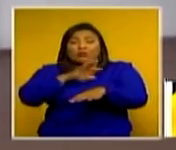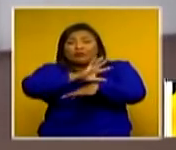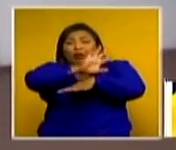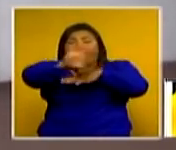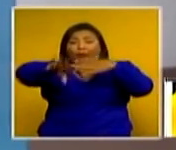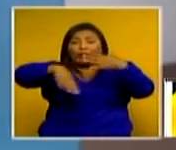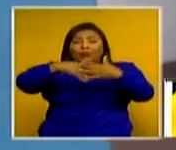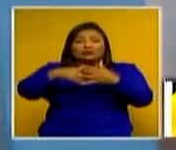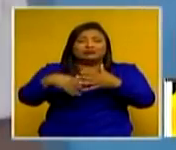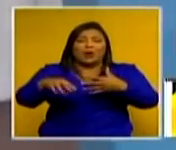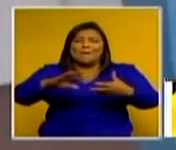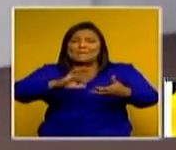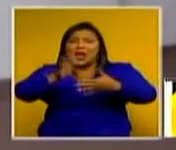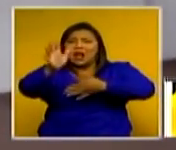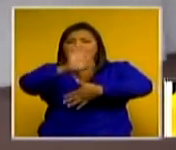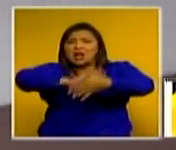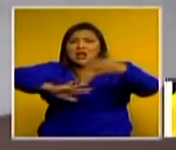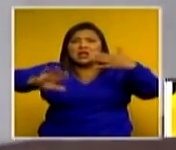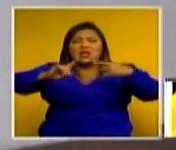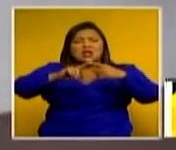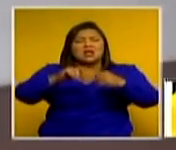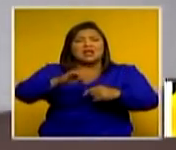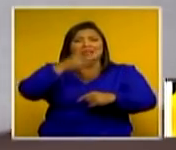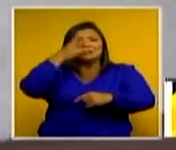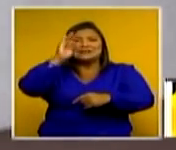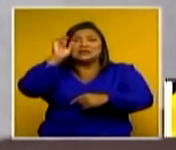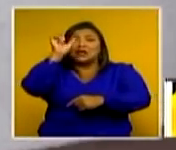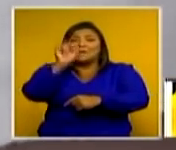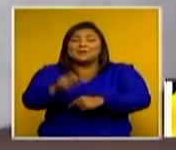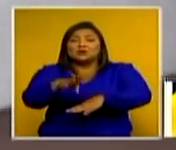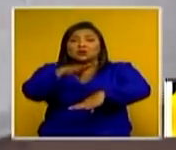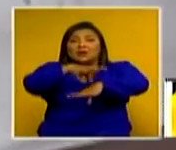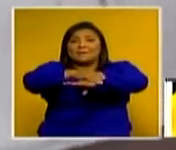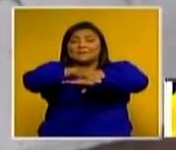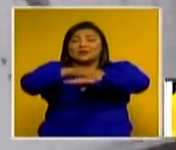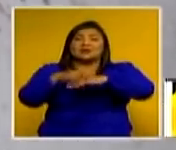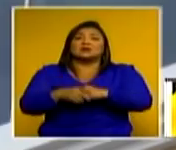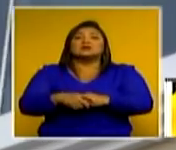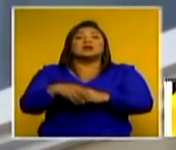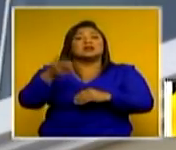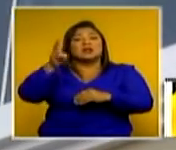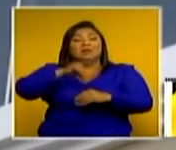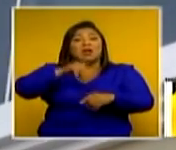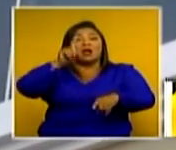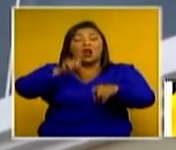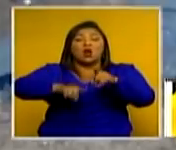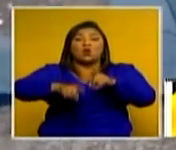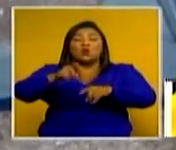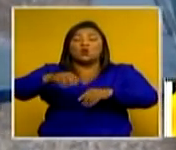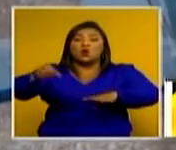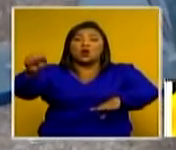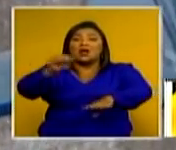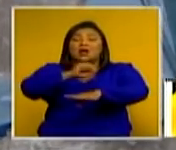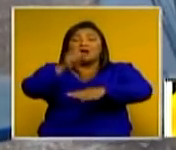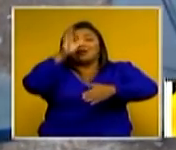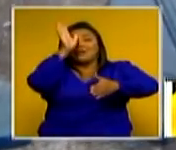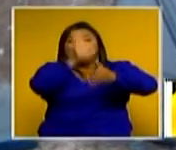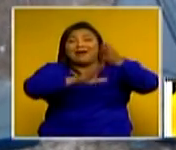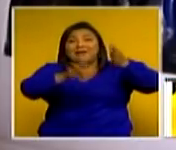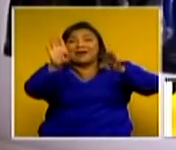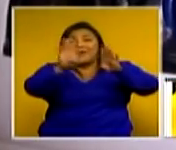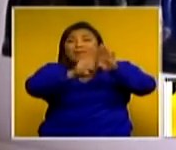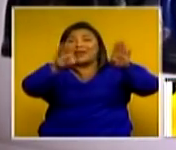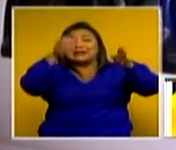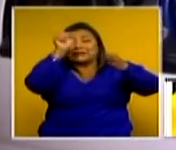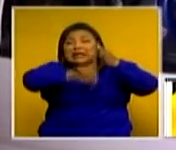vandálicos realizados estos dos días existen 17 personas aprendidas además de varios vehículos con sus cristales rotos y